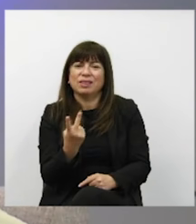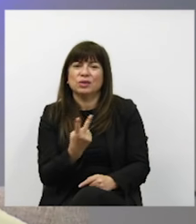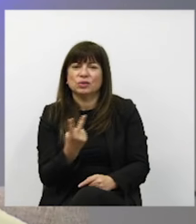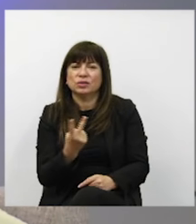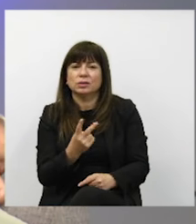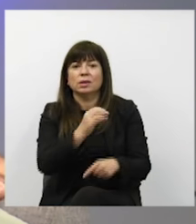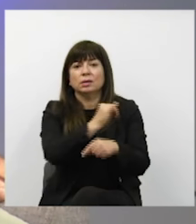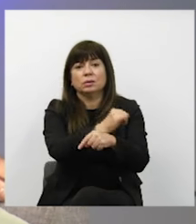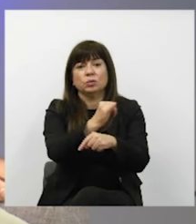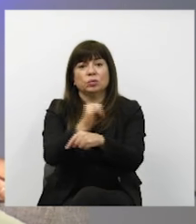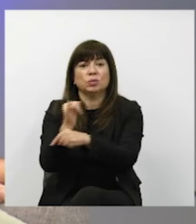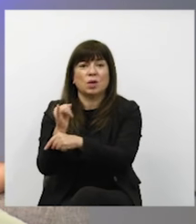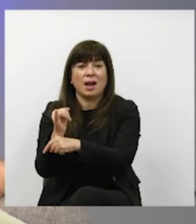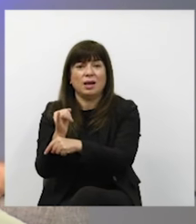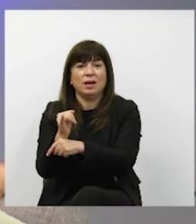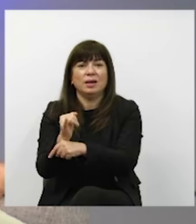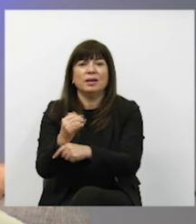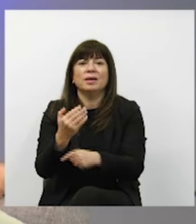institucional